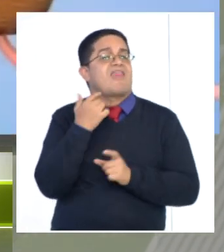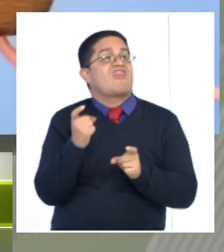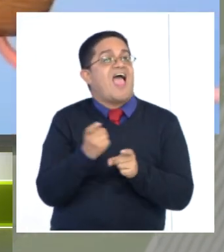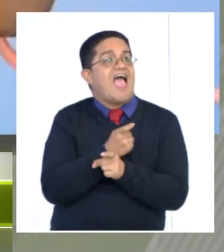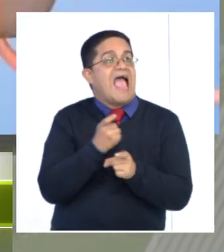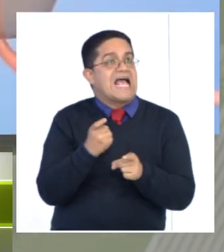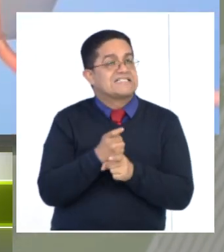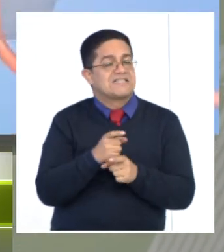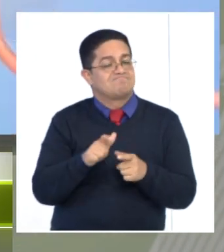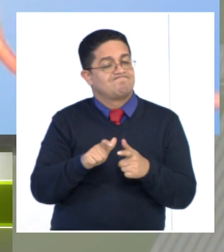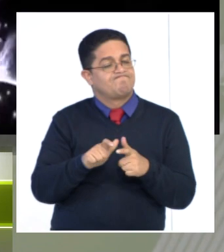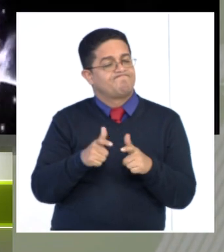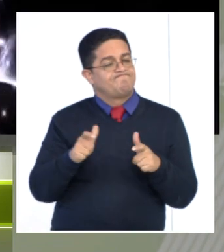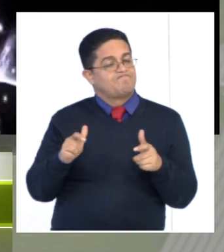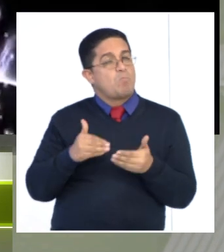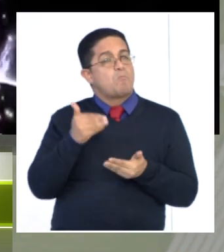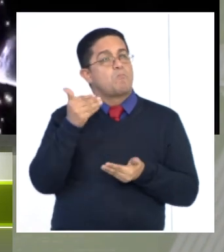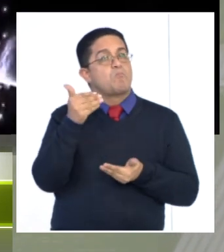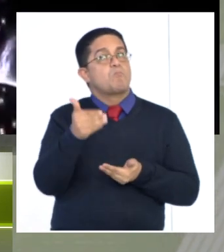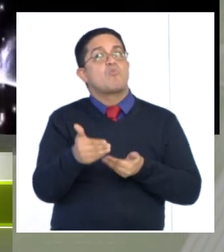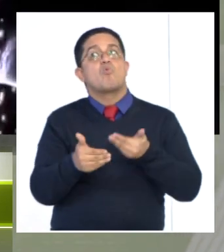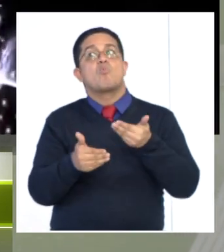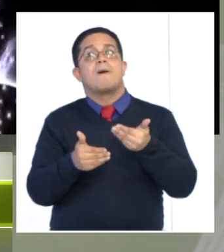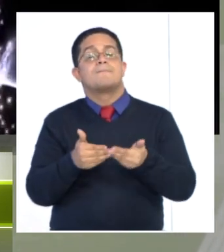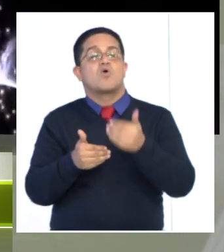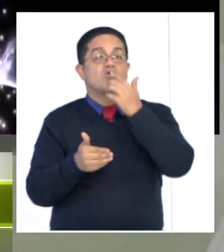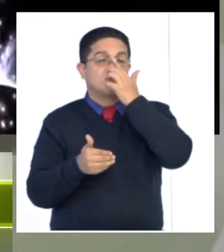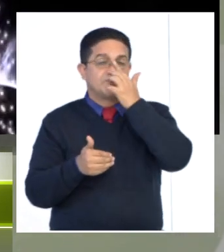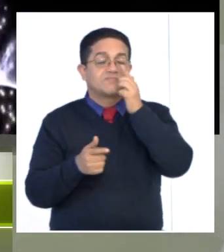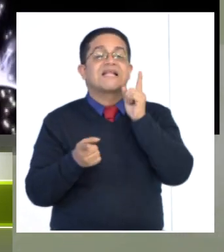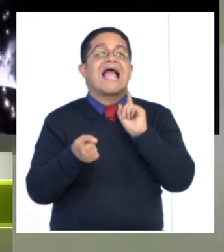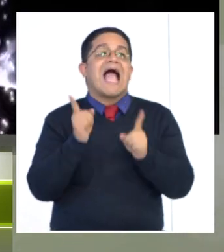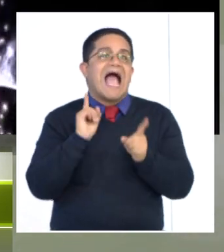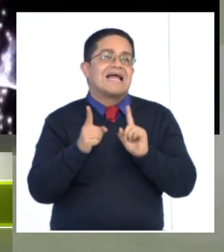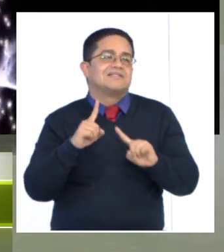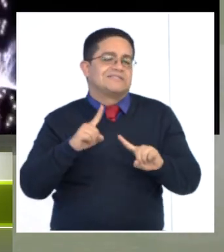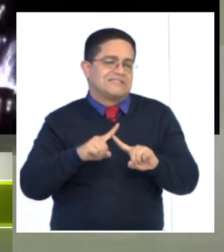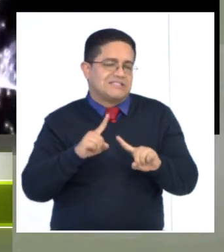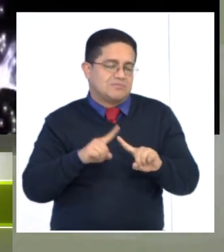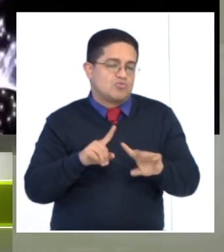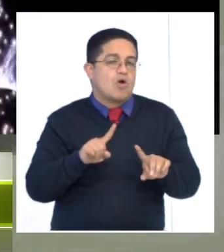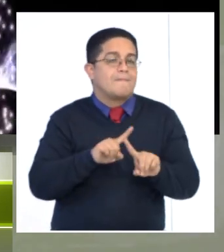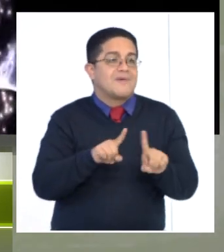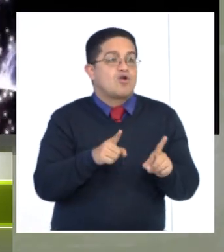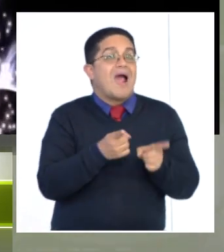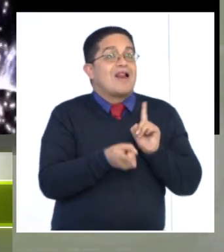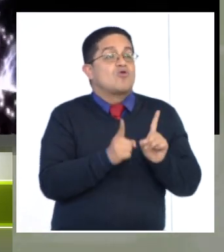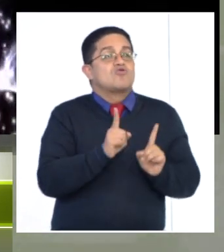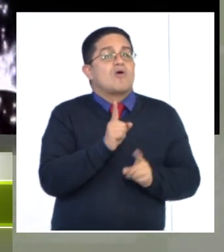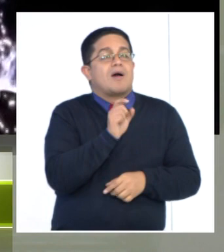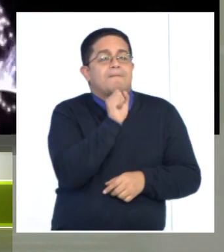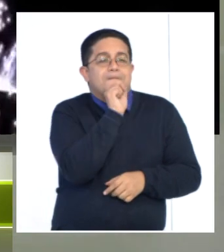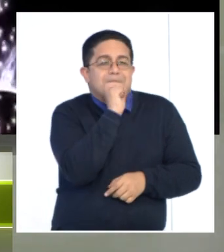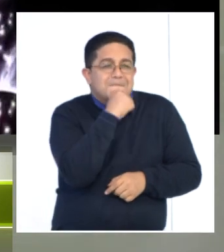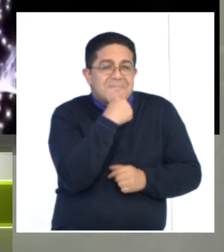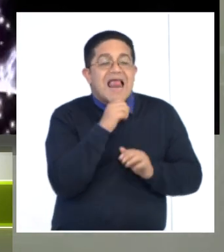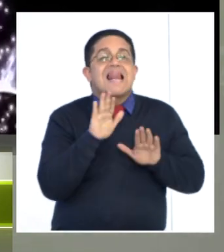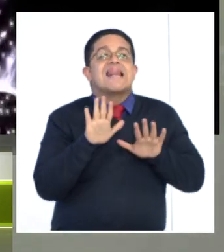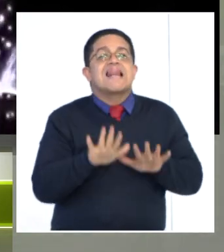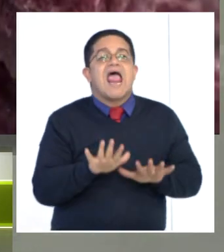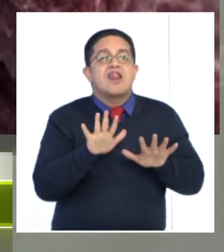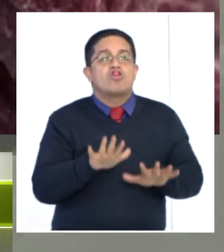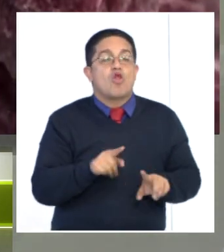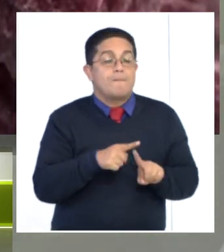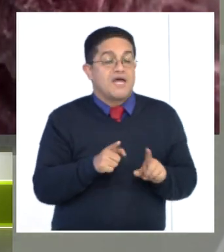próstata, digamos que algunos de ellos, no todos, hay ciertos subtipos, pero algunos de ellos digamos que son más solapados, más lentos,